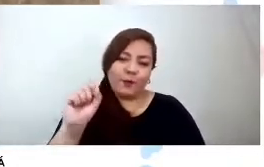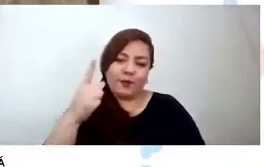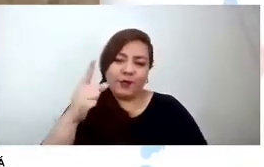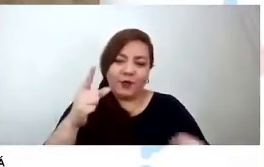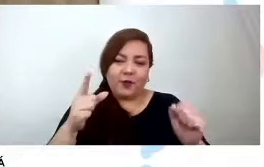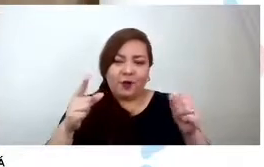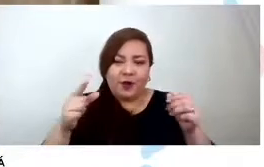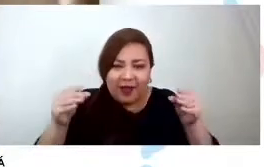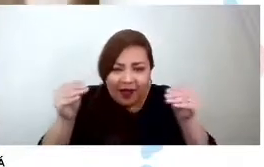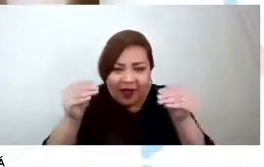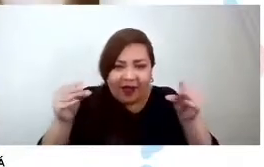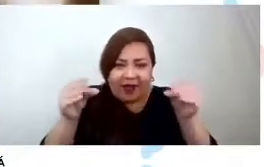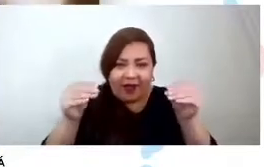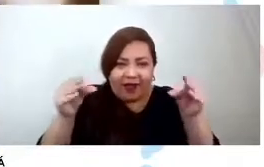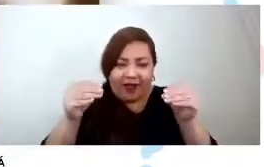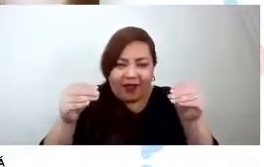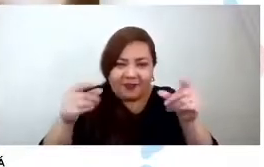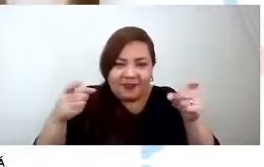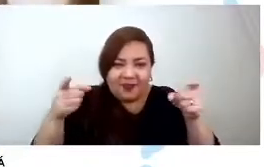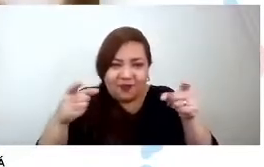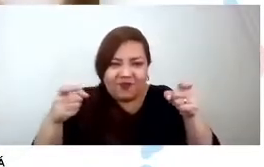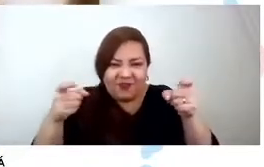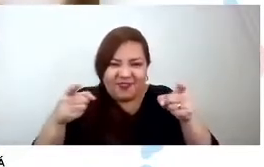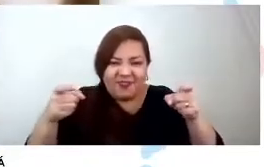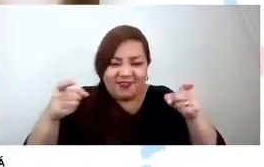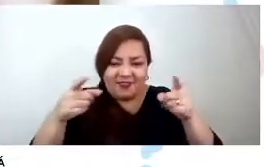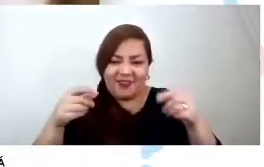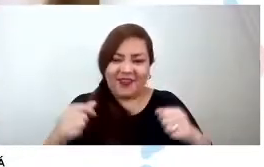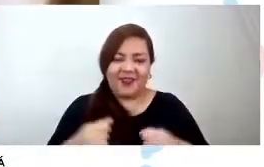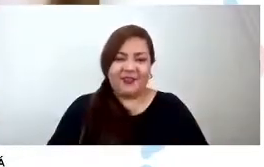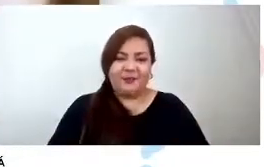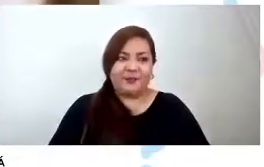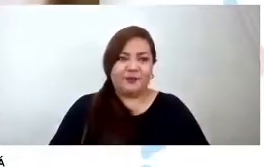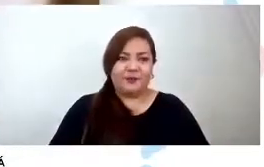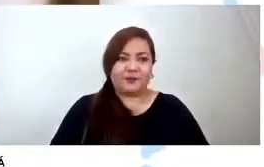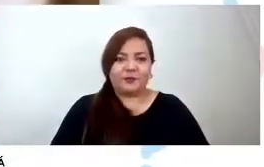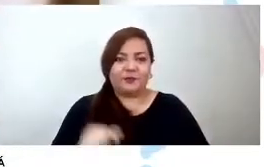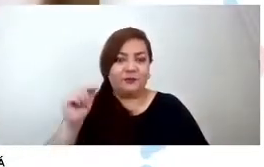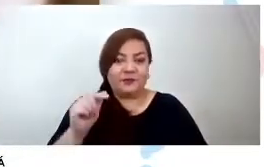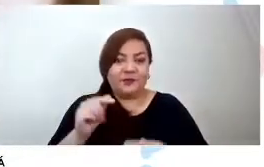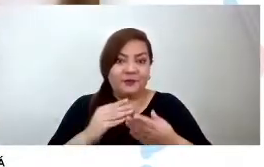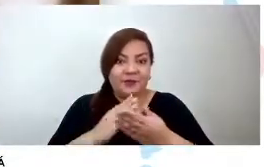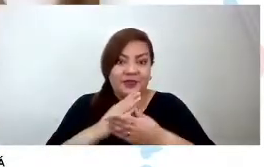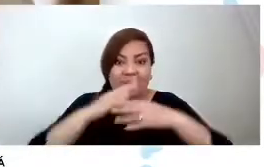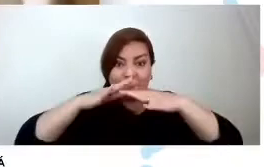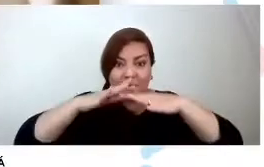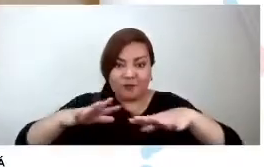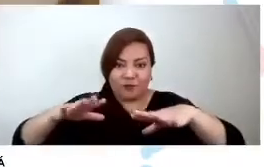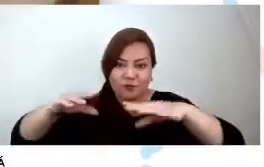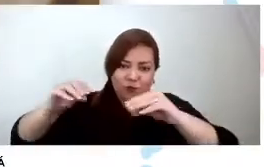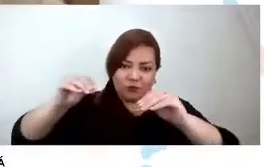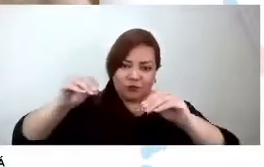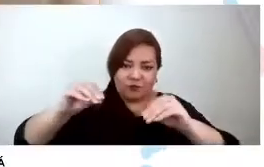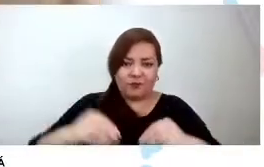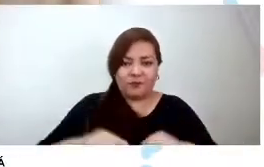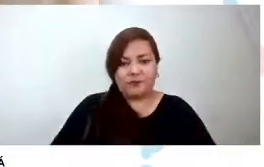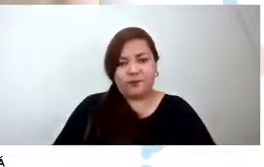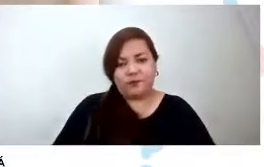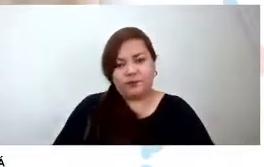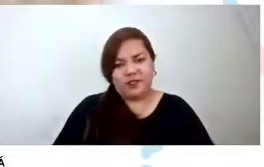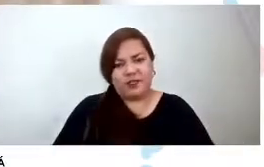cangrejitos que empiezan a proliferar en los mares. Es